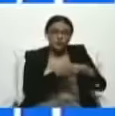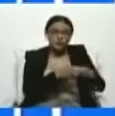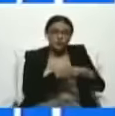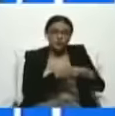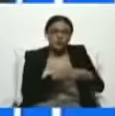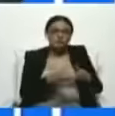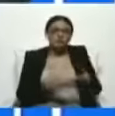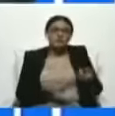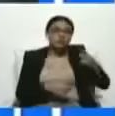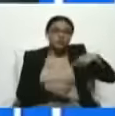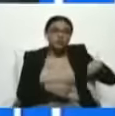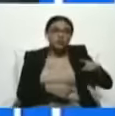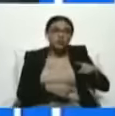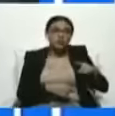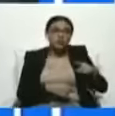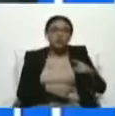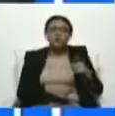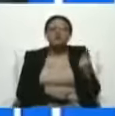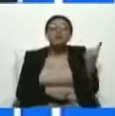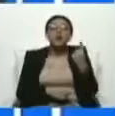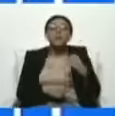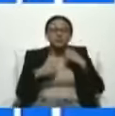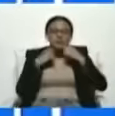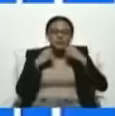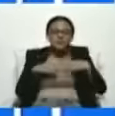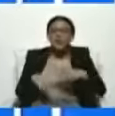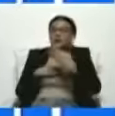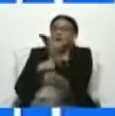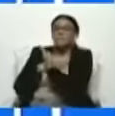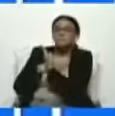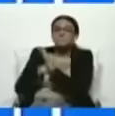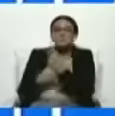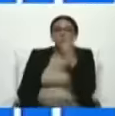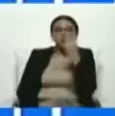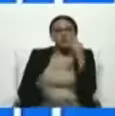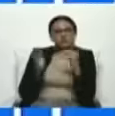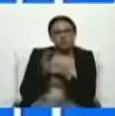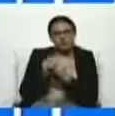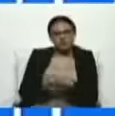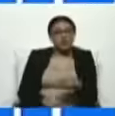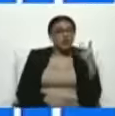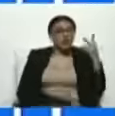hemos resultado derrotadas en dos. El 2007,